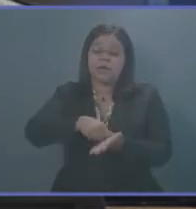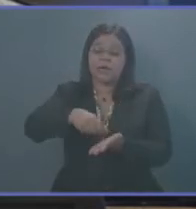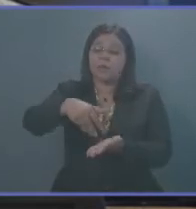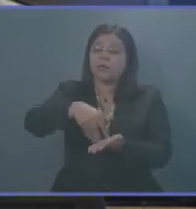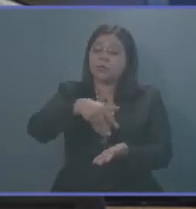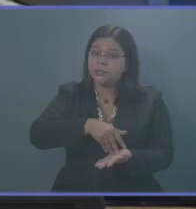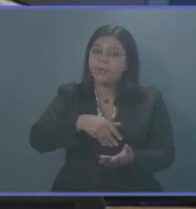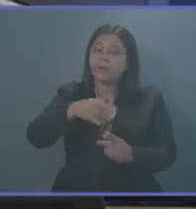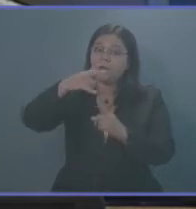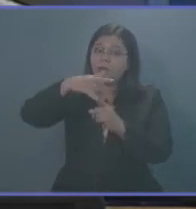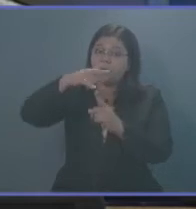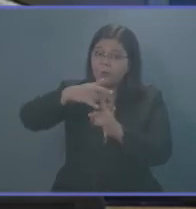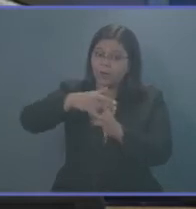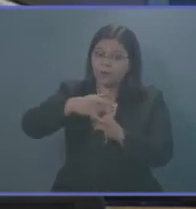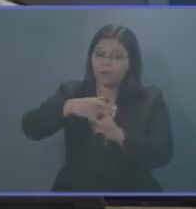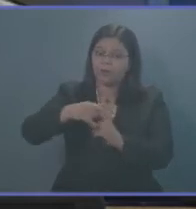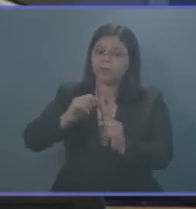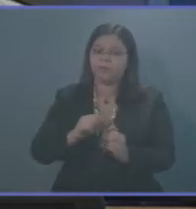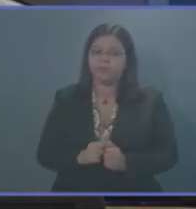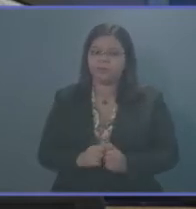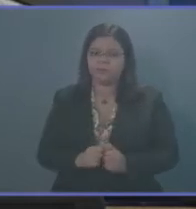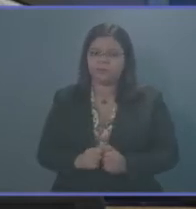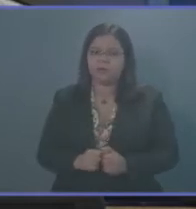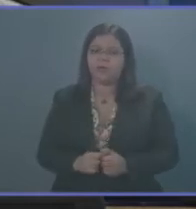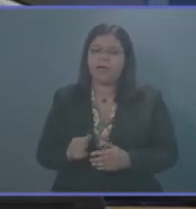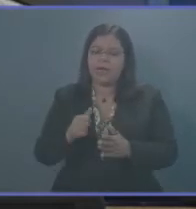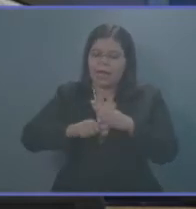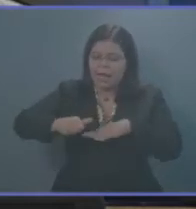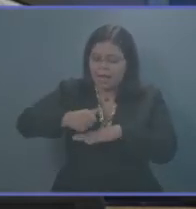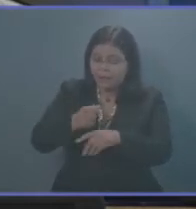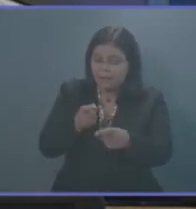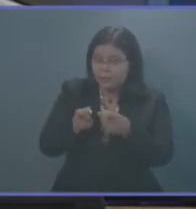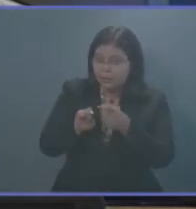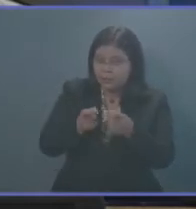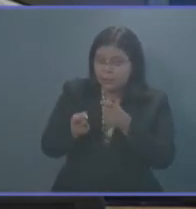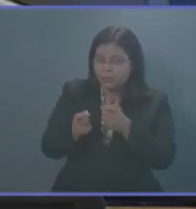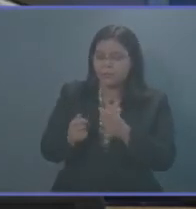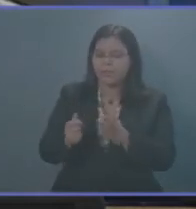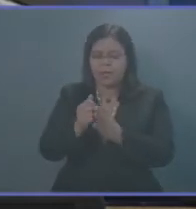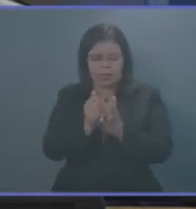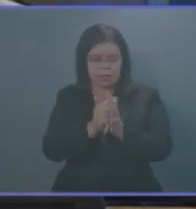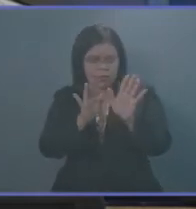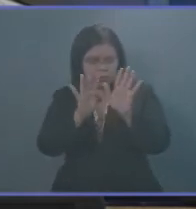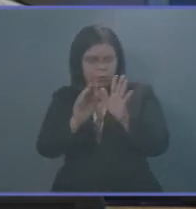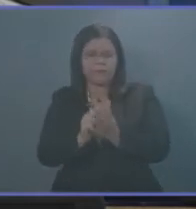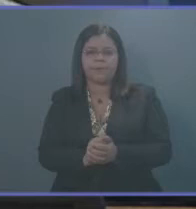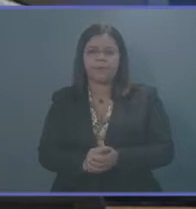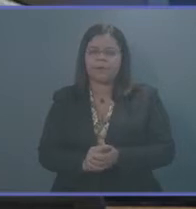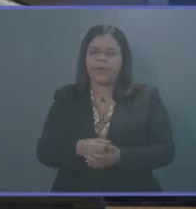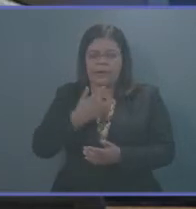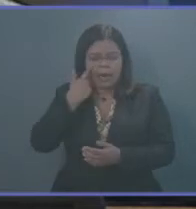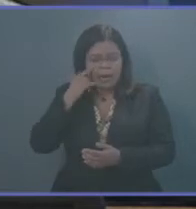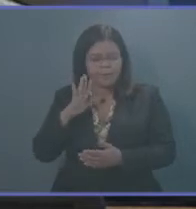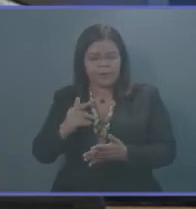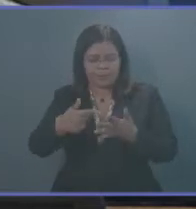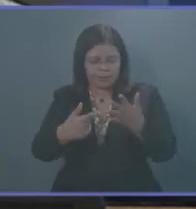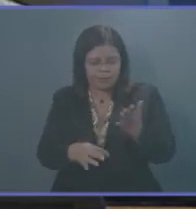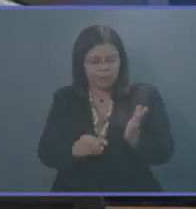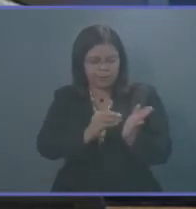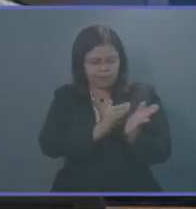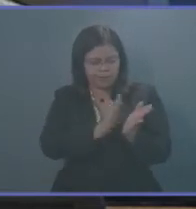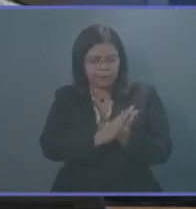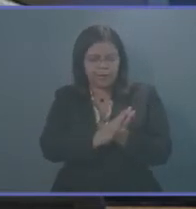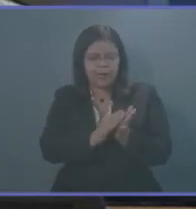de acreedor de los respectivos tributos. Administración Tributaria Municipal. Artículo 9. Cuando en las normas de la presente ley se